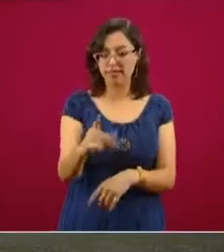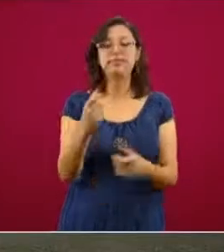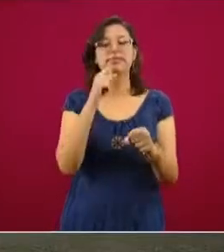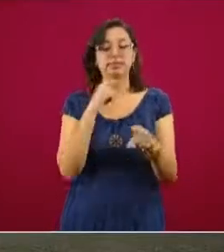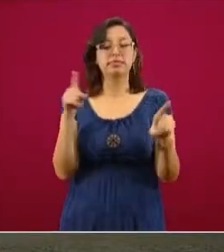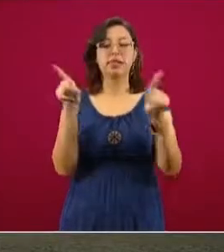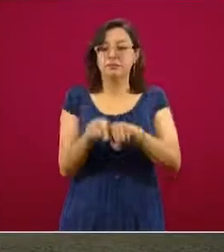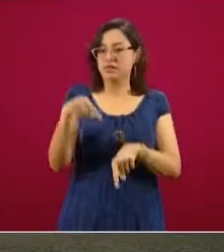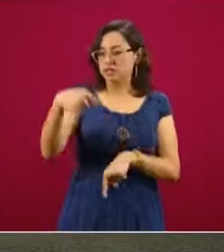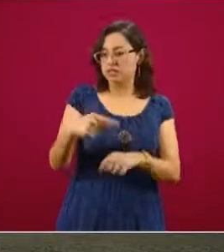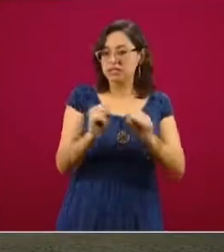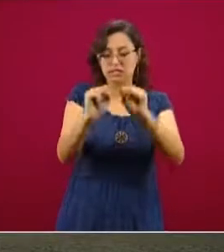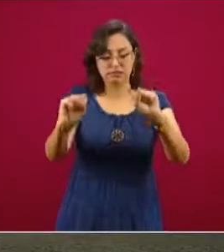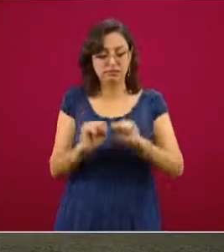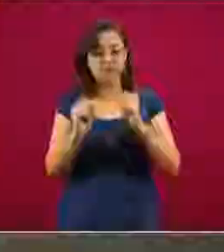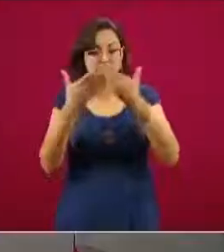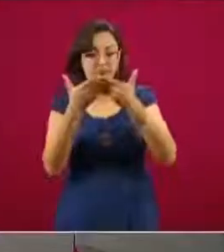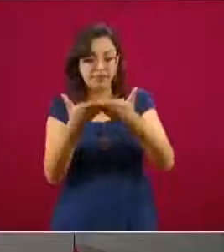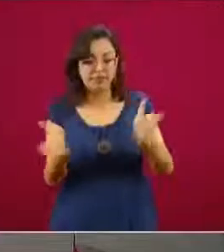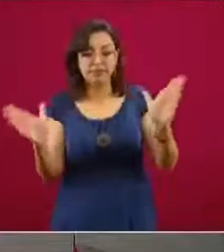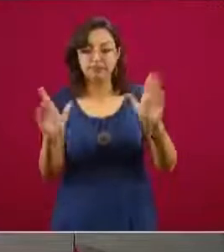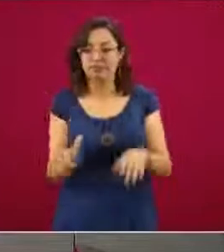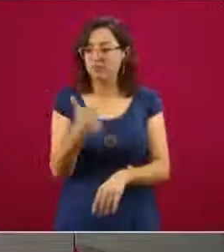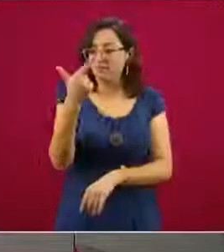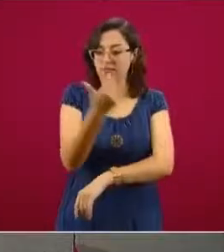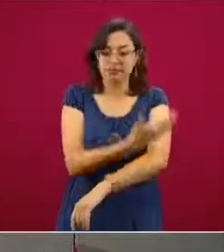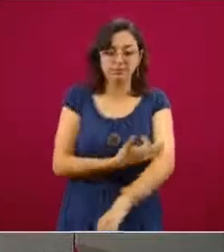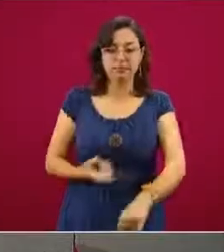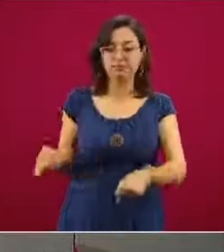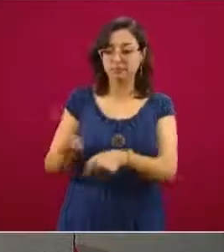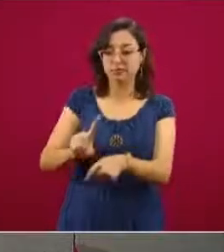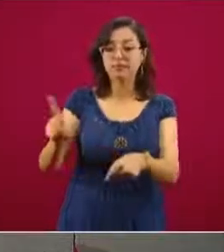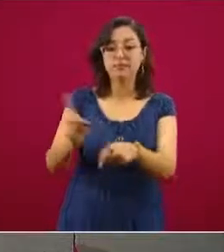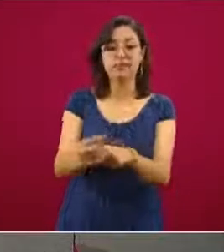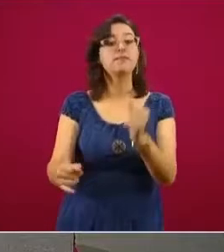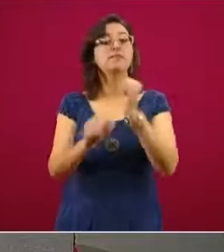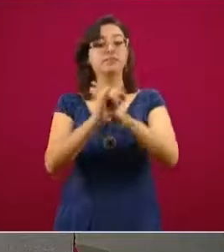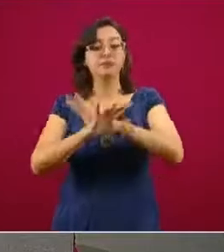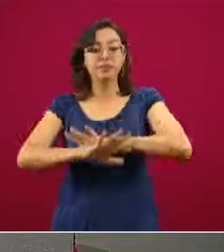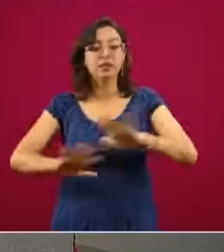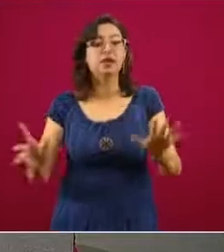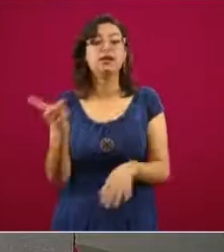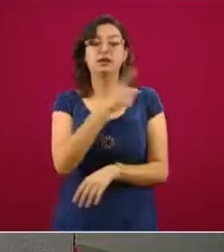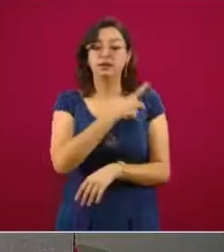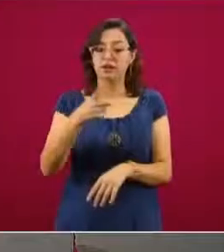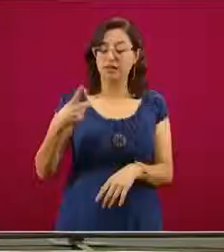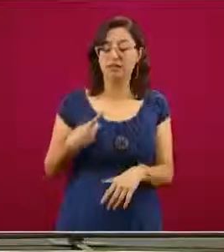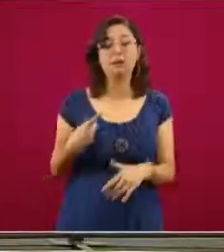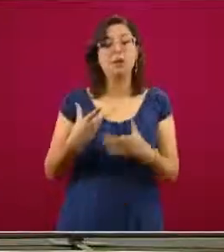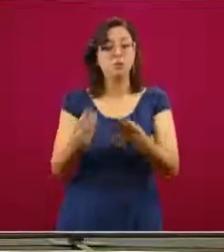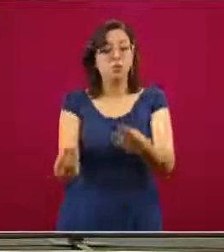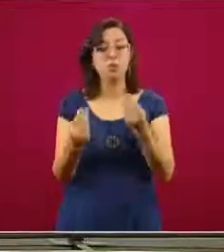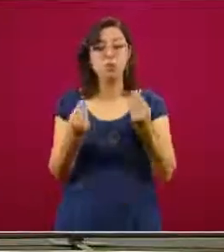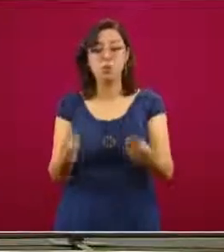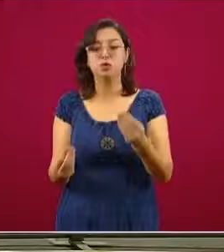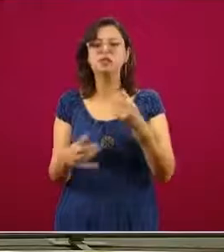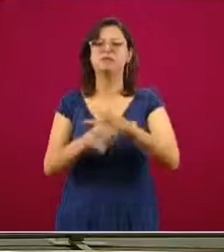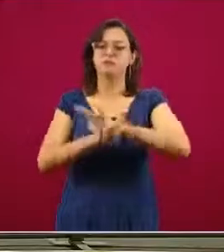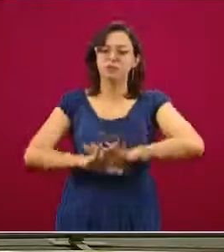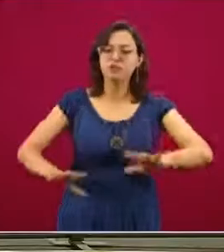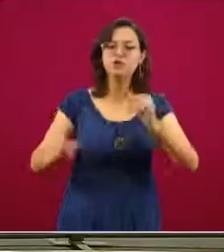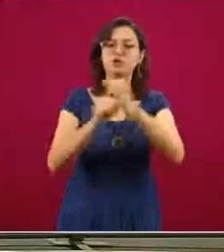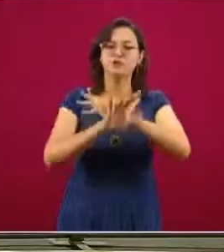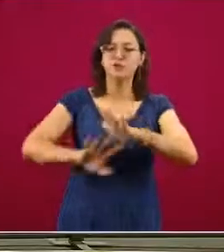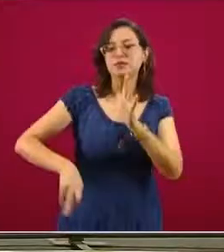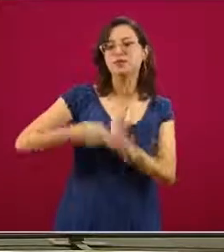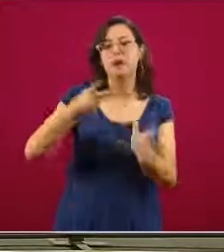también desde las 7 de la tarde. Es decir, tiene que ser un ejercicio de mucha información y